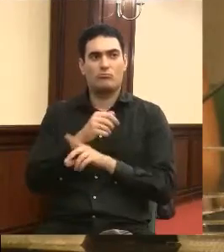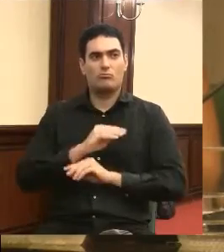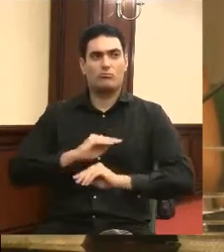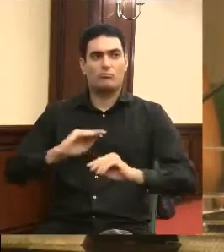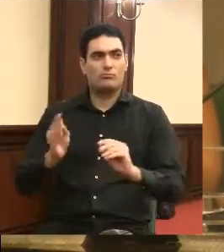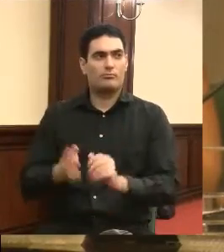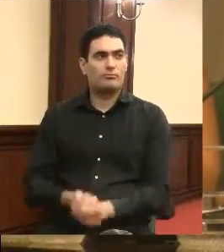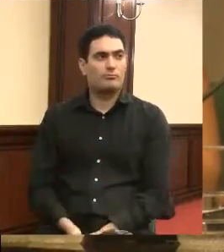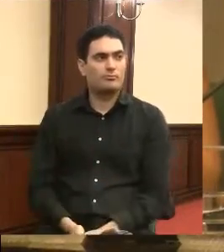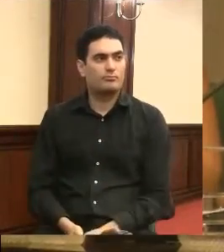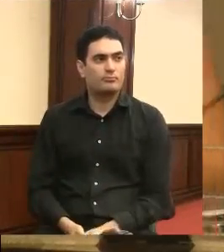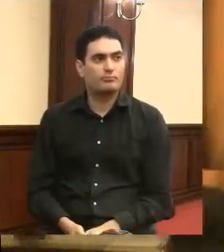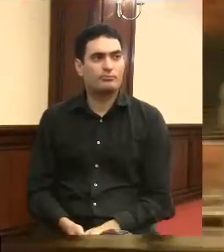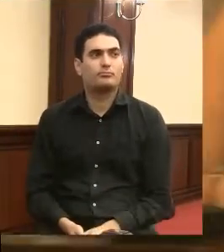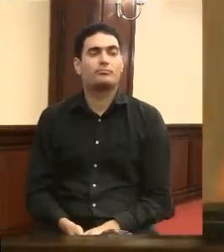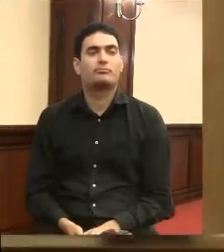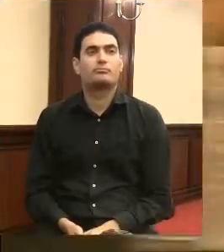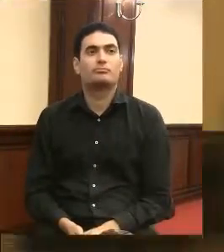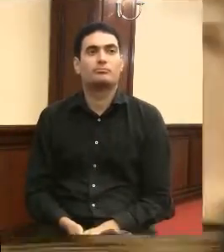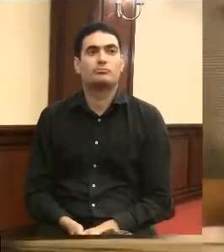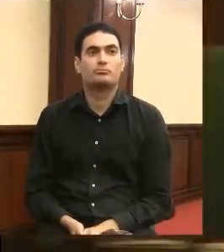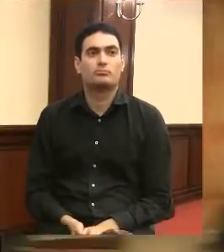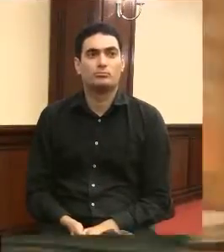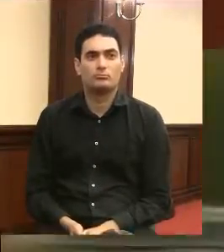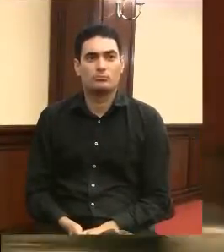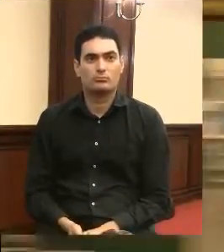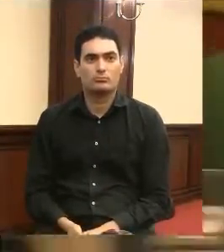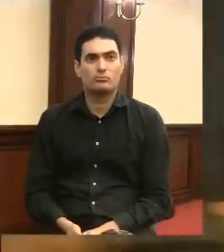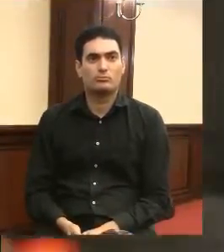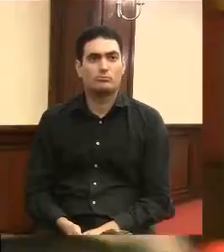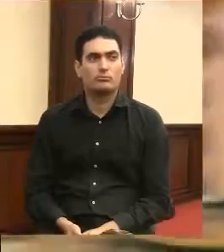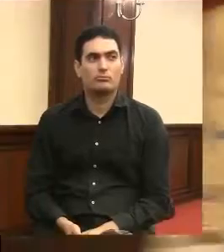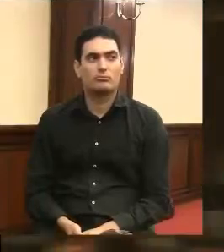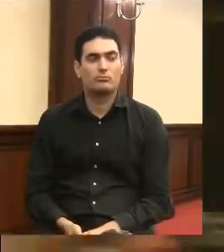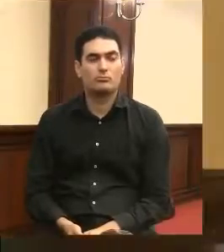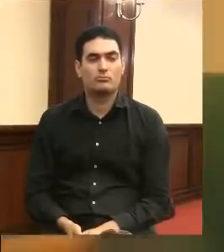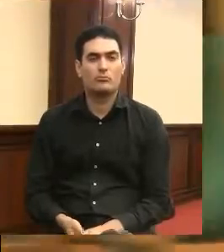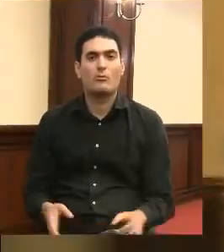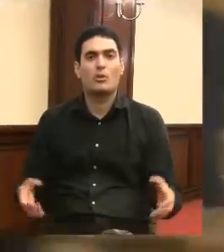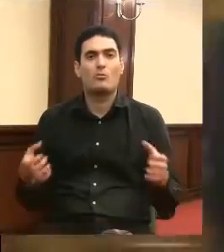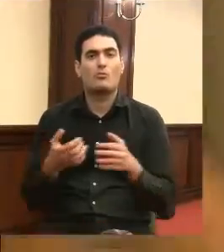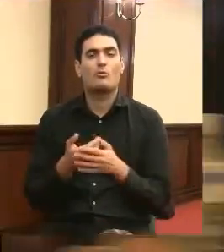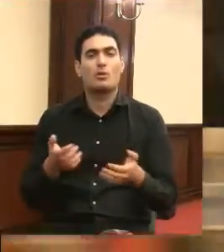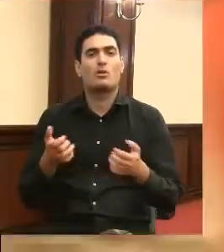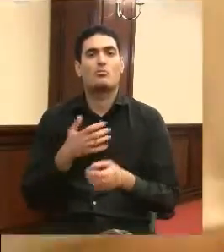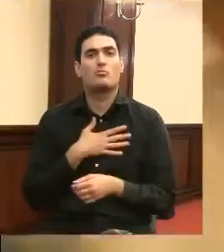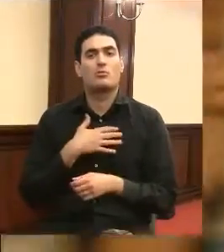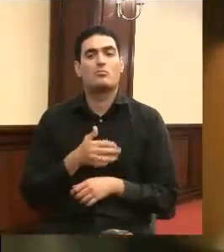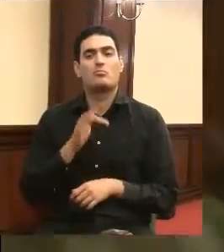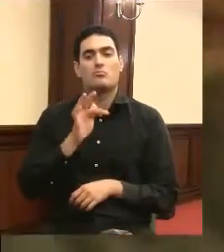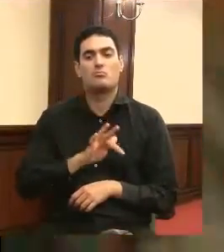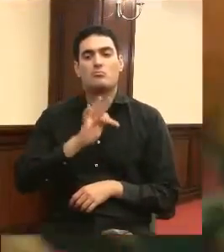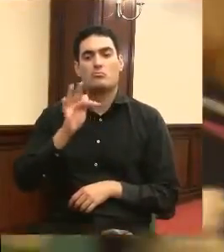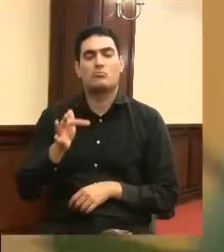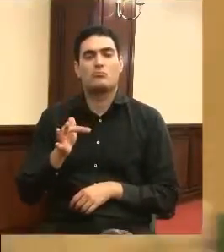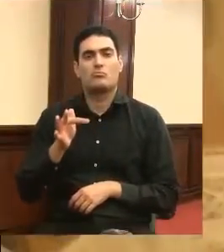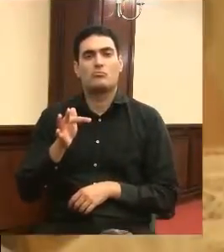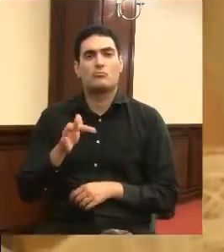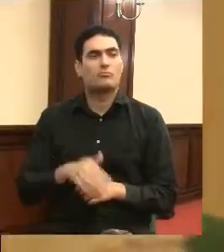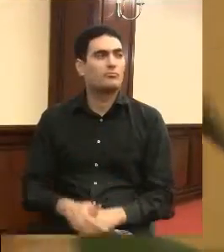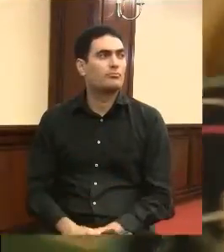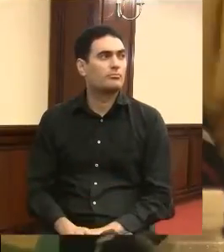y ayudarles en sus reivindicaciones. Gracias. Muchas gracias a usted. Por el grupo Ganar Móstoles tiene la palabra doña Isabel